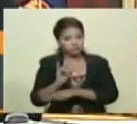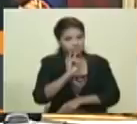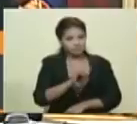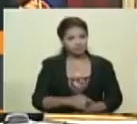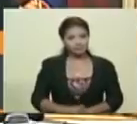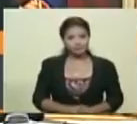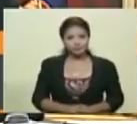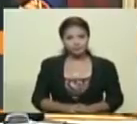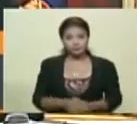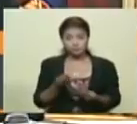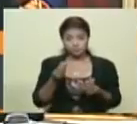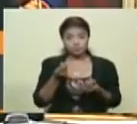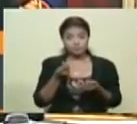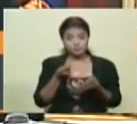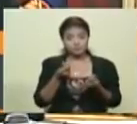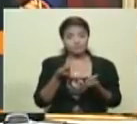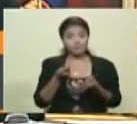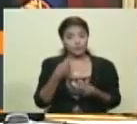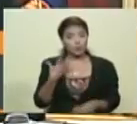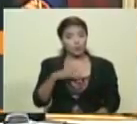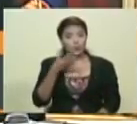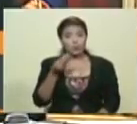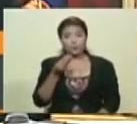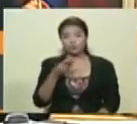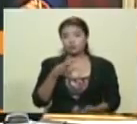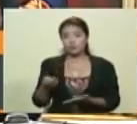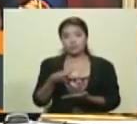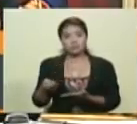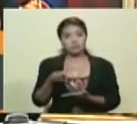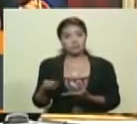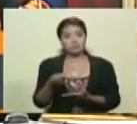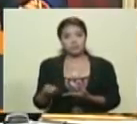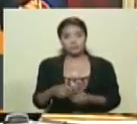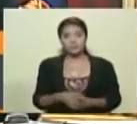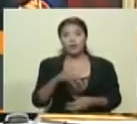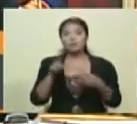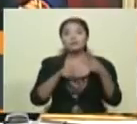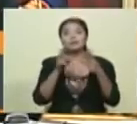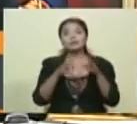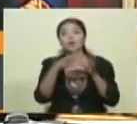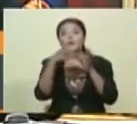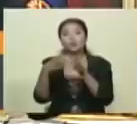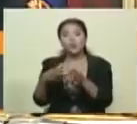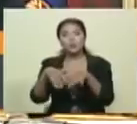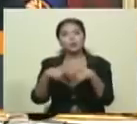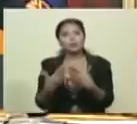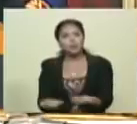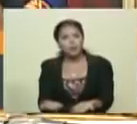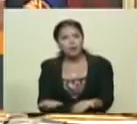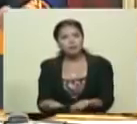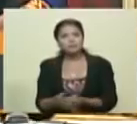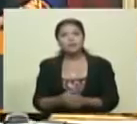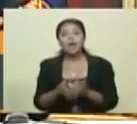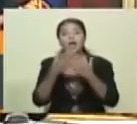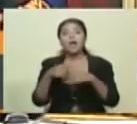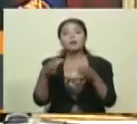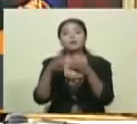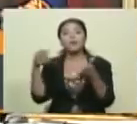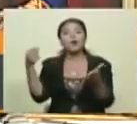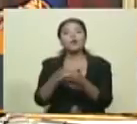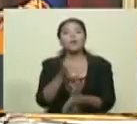Y mucho dinero, mucho dinero. Y un tercer grupo, que es el grupo mal llamado del Golpe Azul